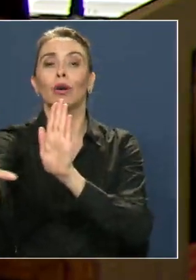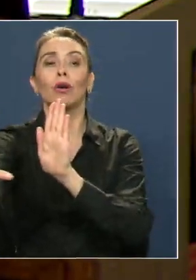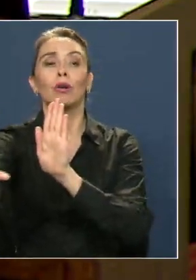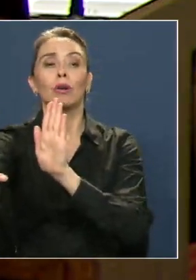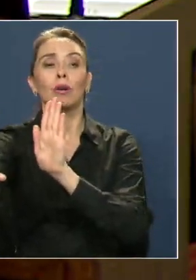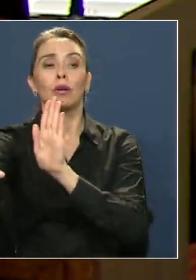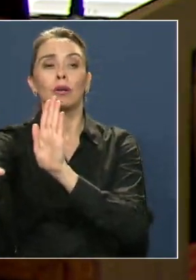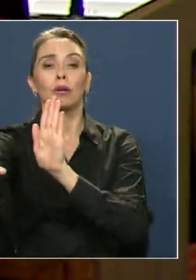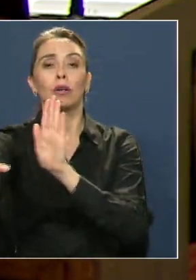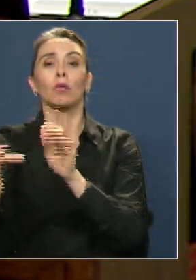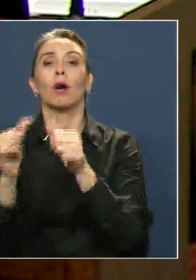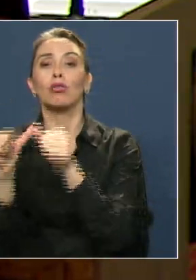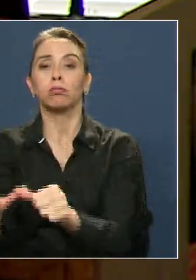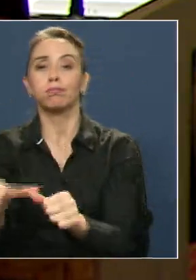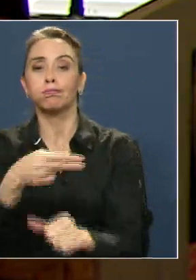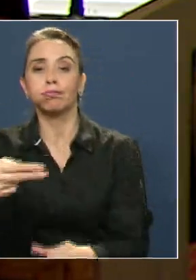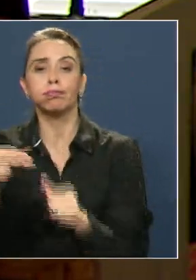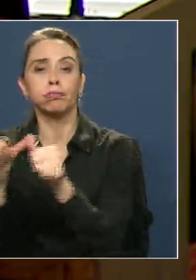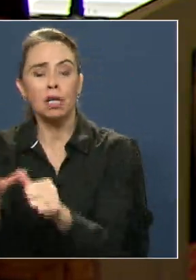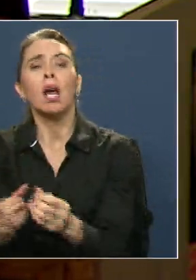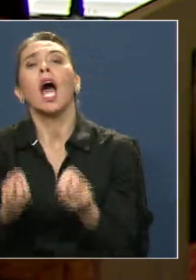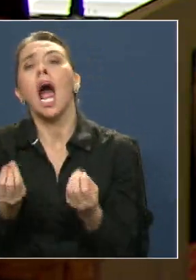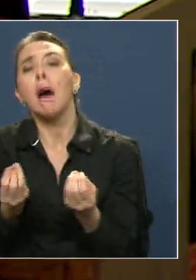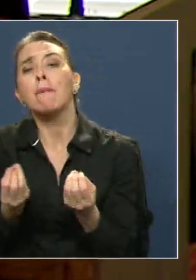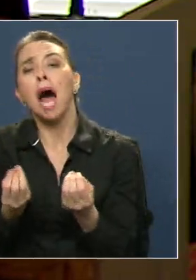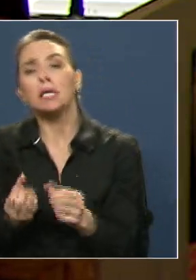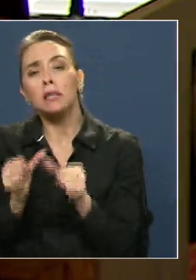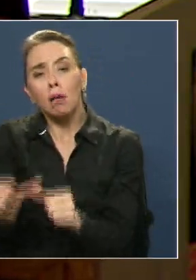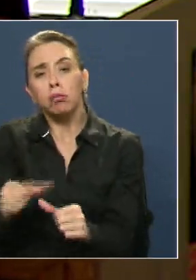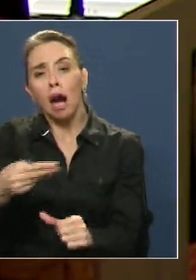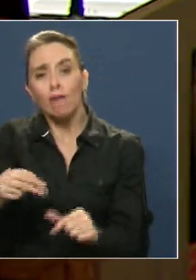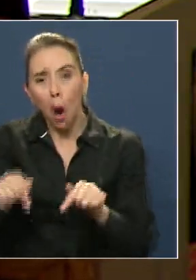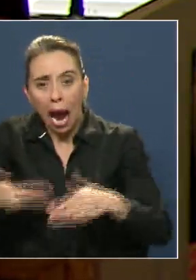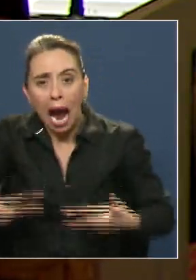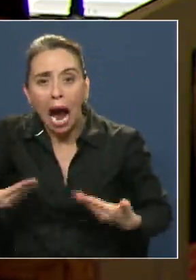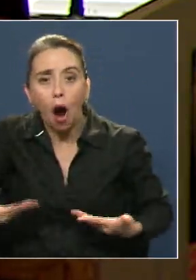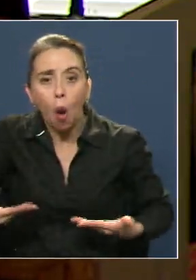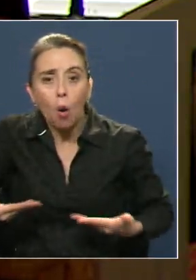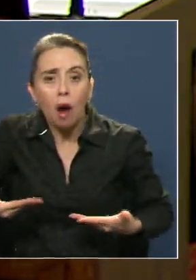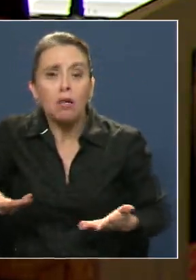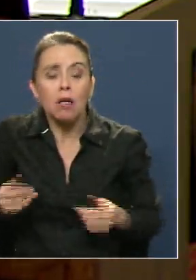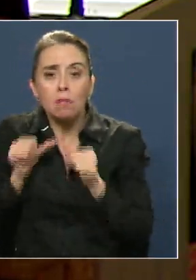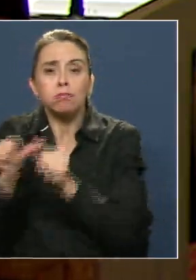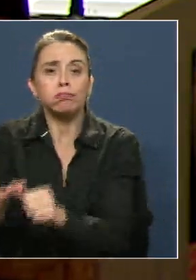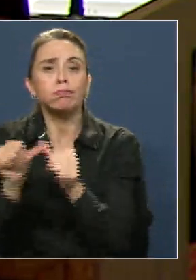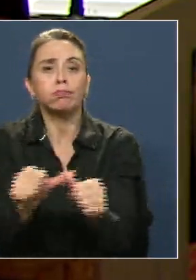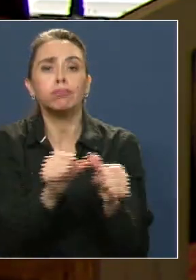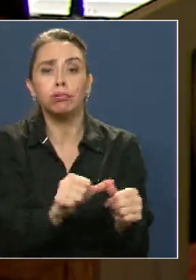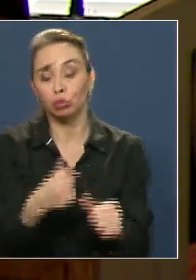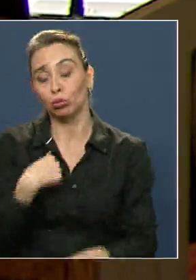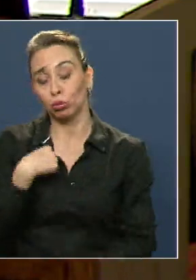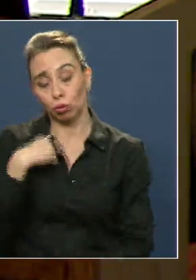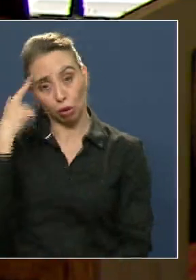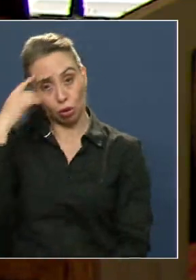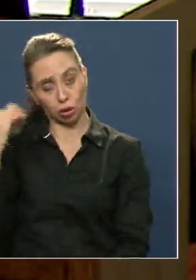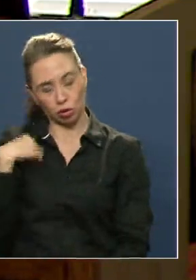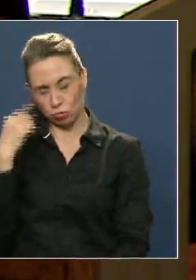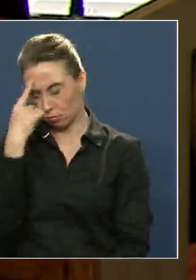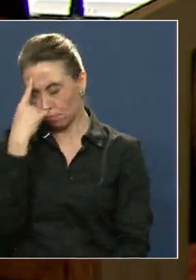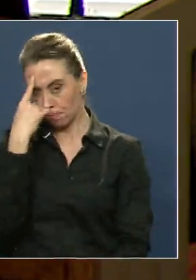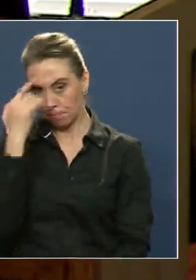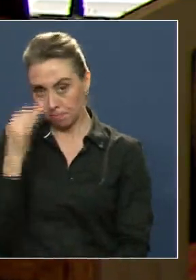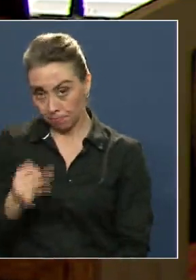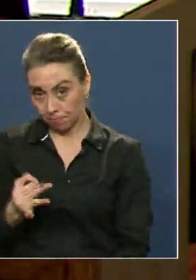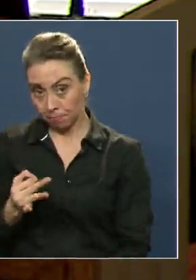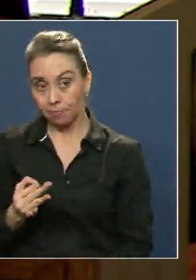se cometen a futuro. ¿Qué pasa con los delitos que se están cometiendo ahora? Y yo creo, al menos tengo la plena convicción,